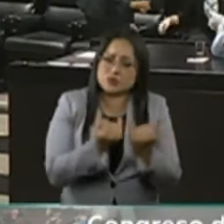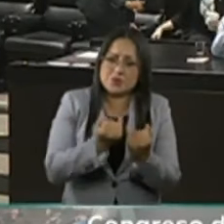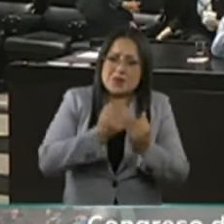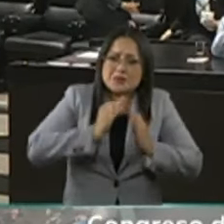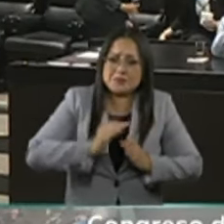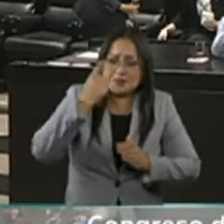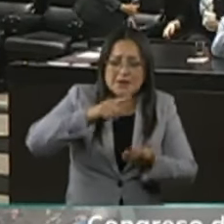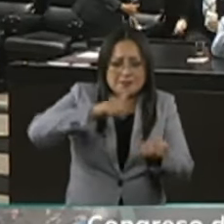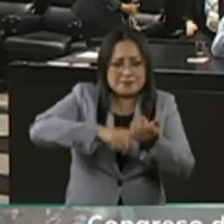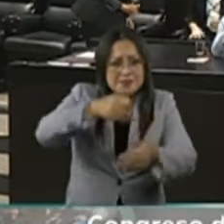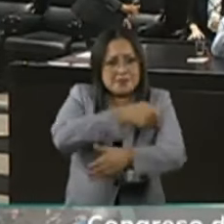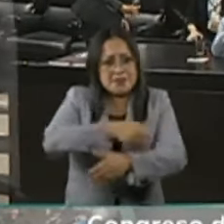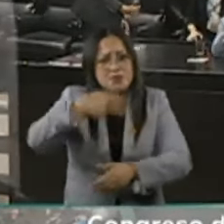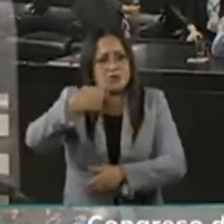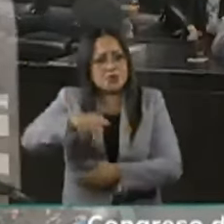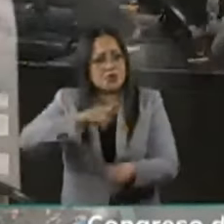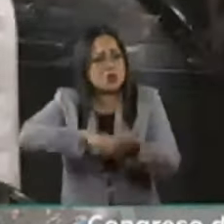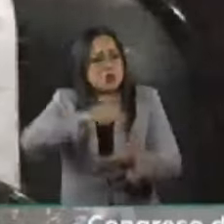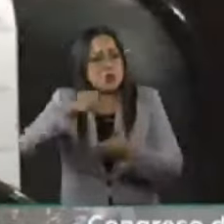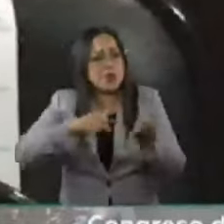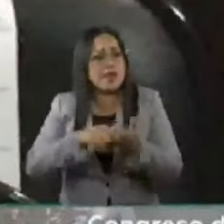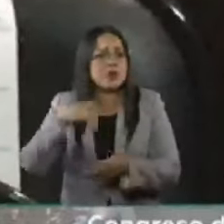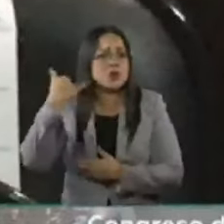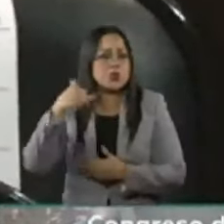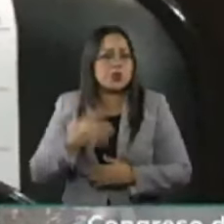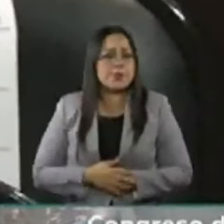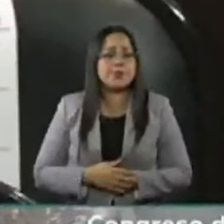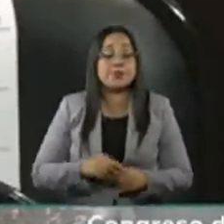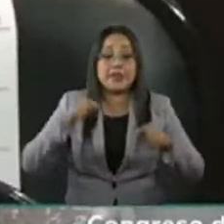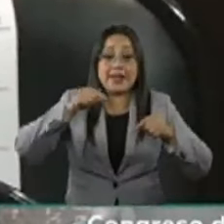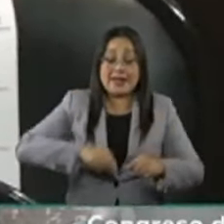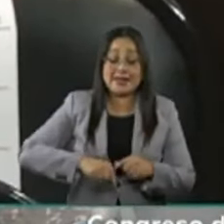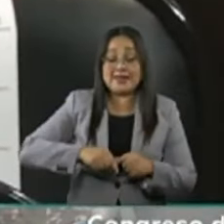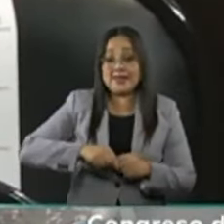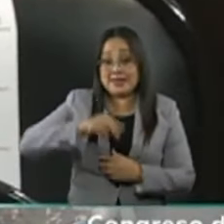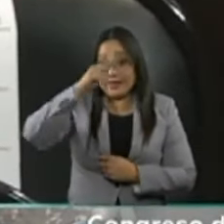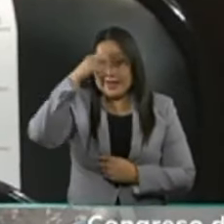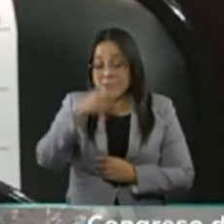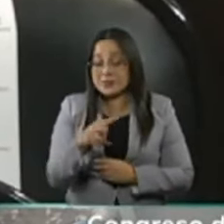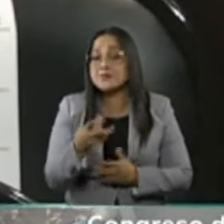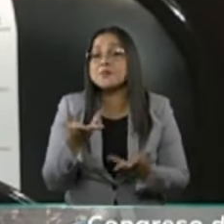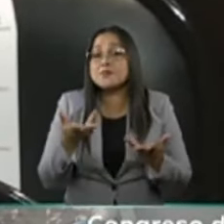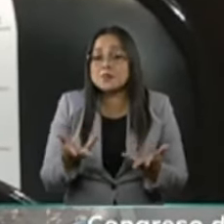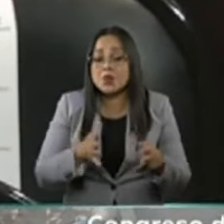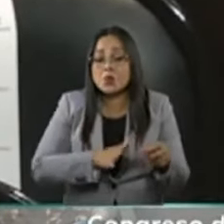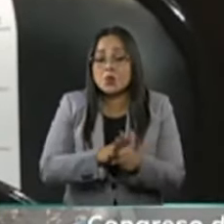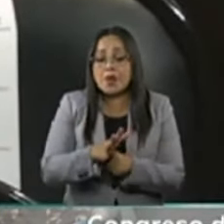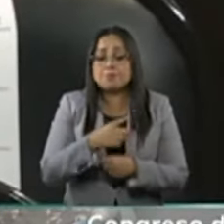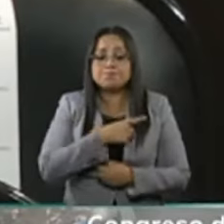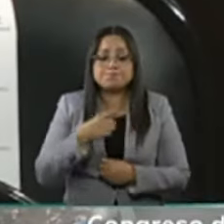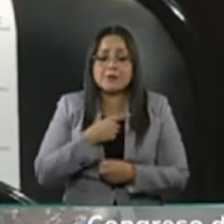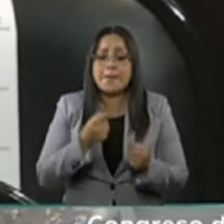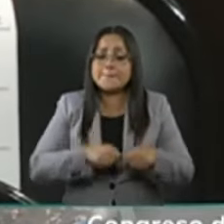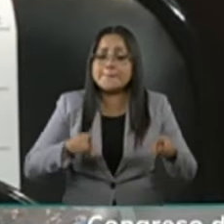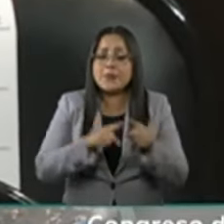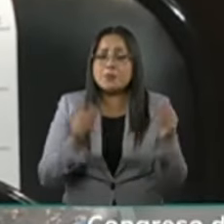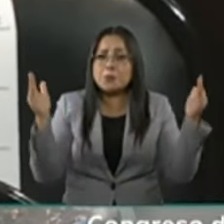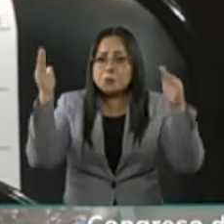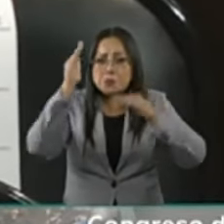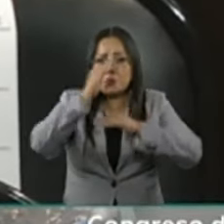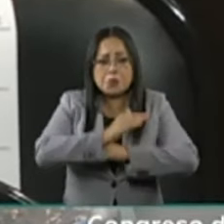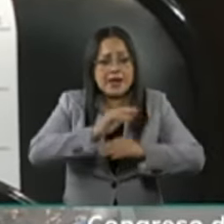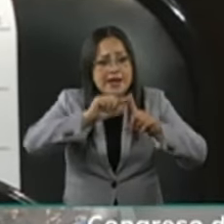nuestras familias. En México, nuestra obligación frente a la historia es la reconciliación